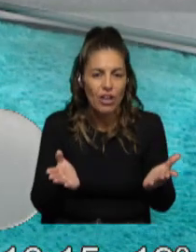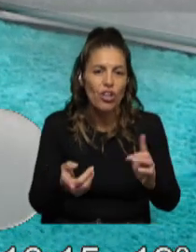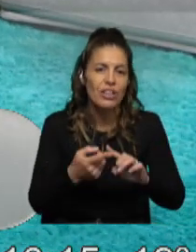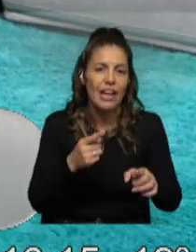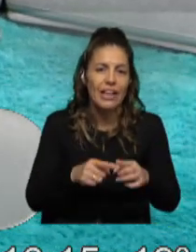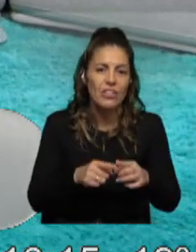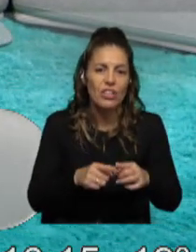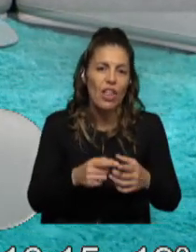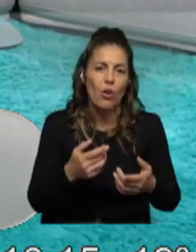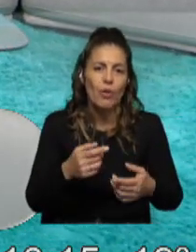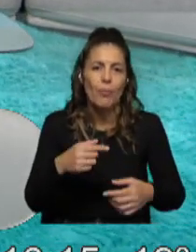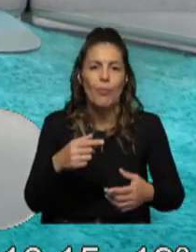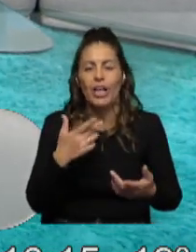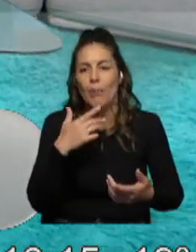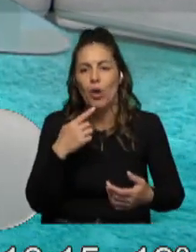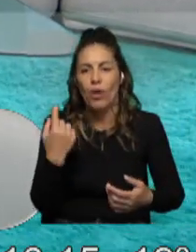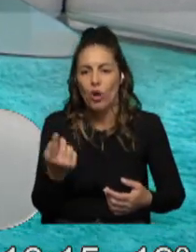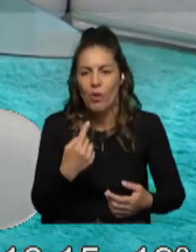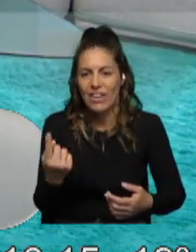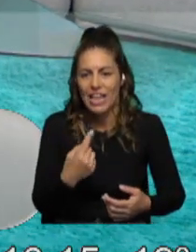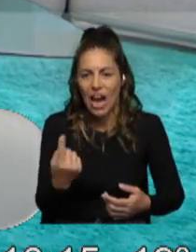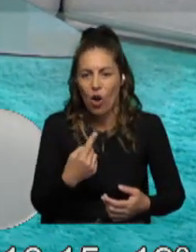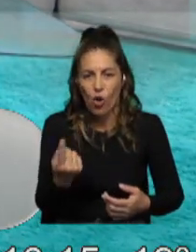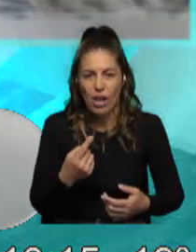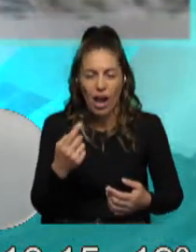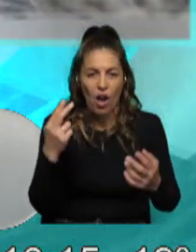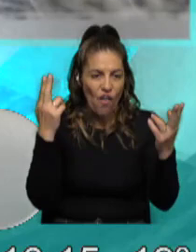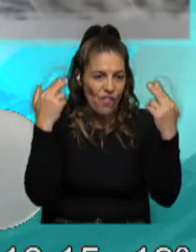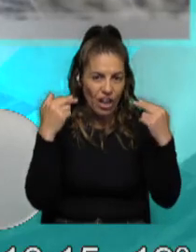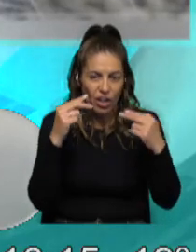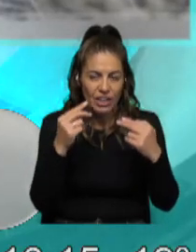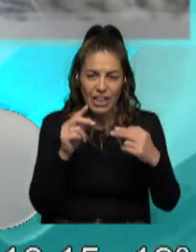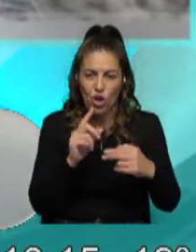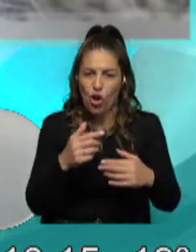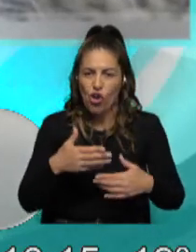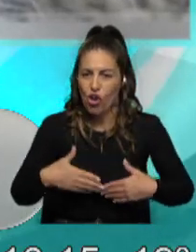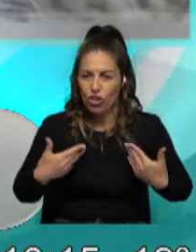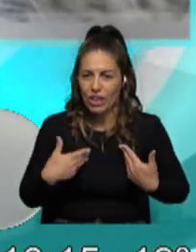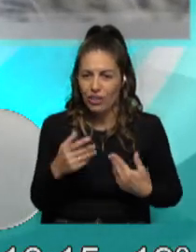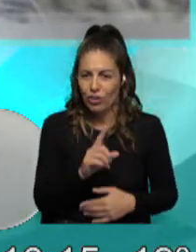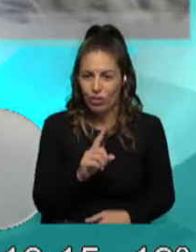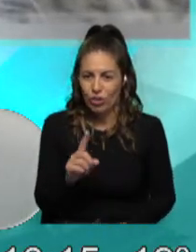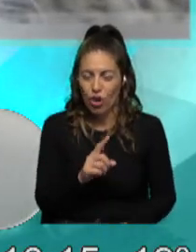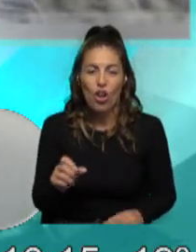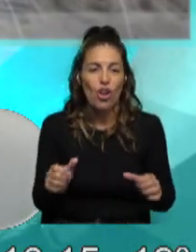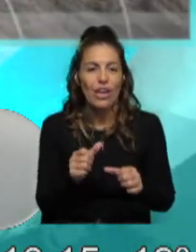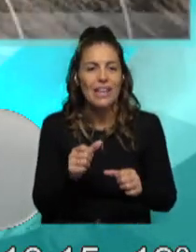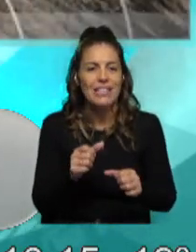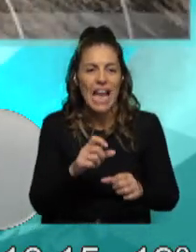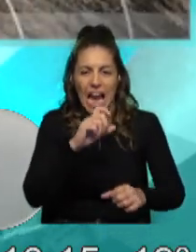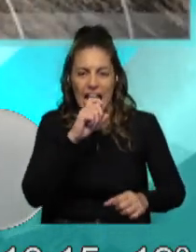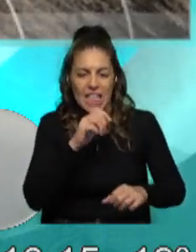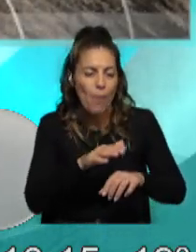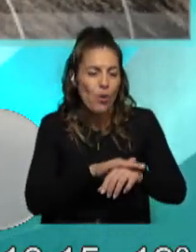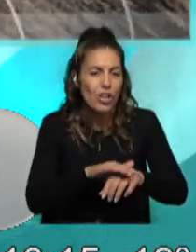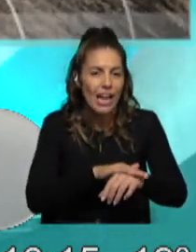un gato mueve la cola no está del todo contento. Si baja las orejas, tampoco está del todo contento. Lo que suele pasar es, en la agresividad por caricias, es que hay un gato